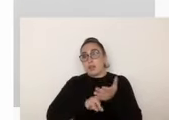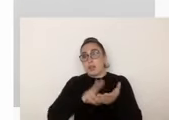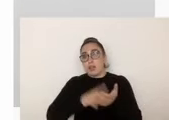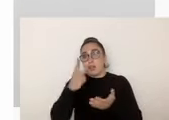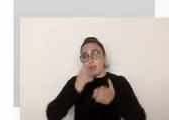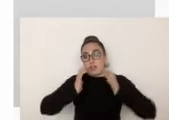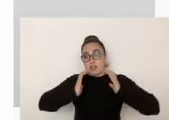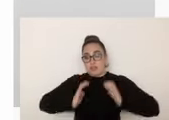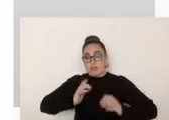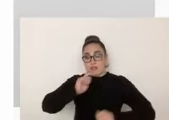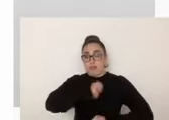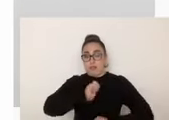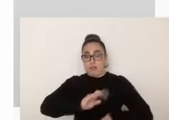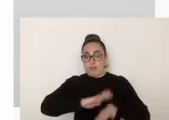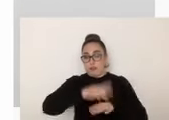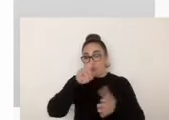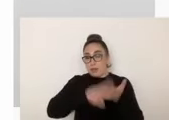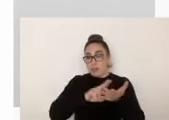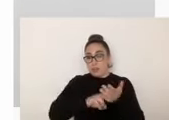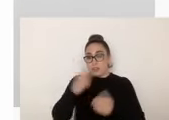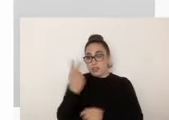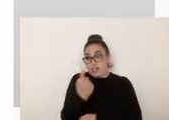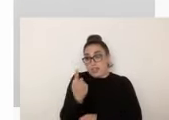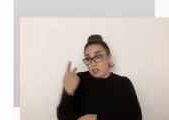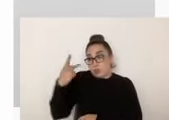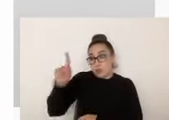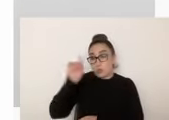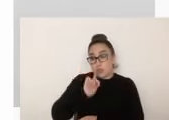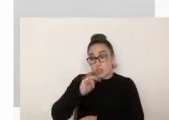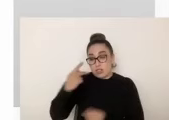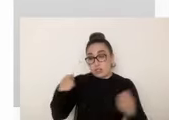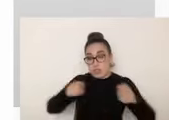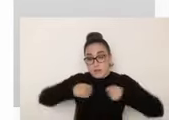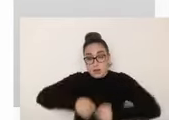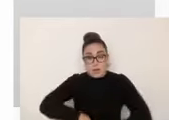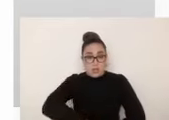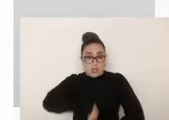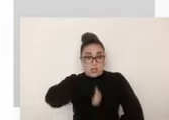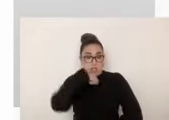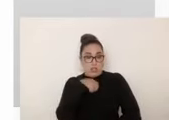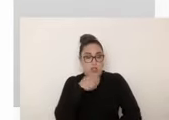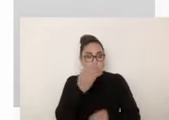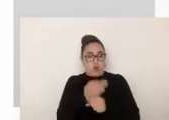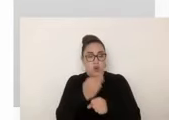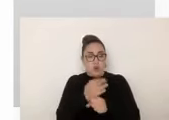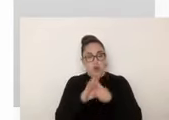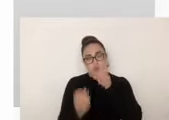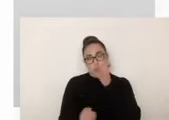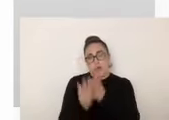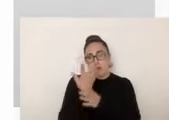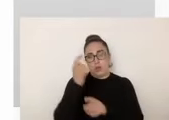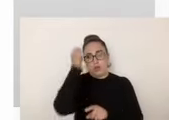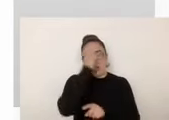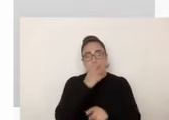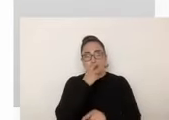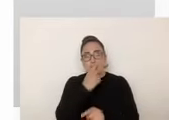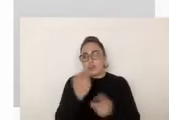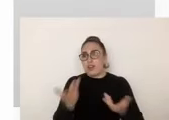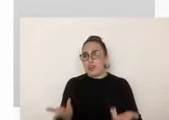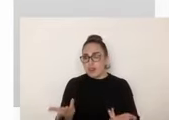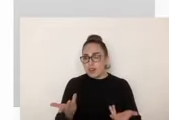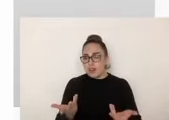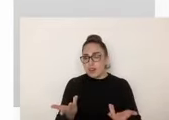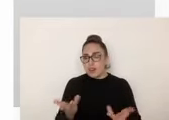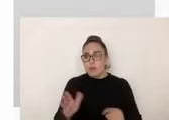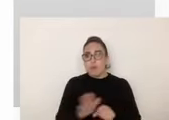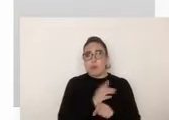hipótesis, cuesta más mi traje que su chaqueta. Claro, la teoría moderna del estado de necesidad dice, pero no se está computando cómo